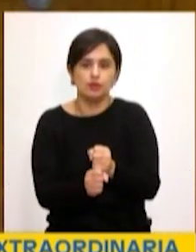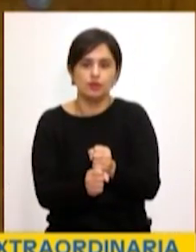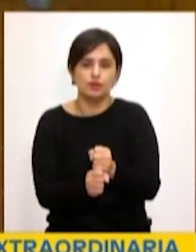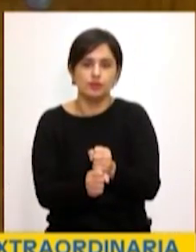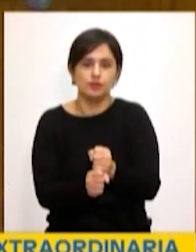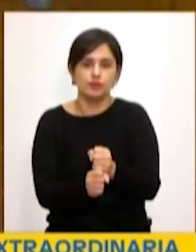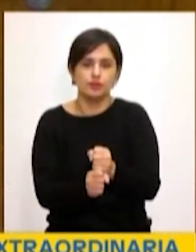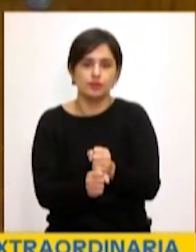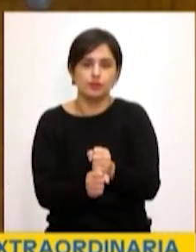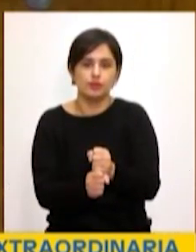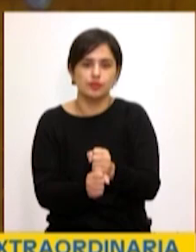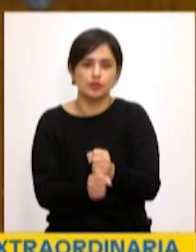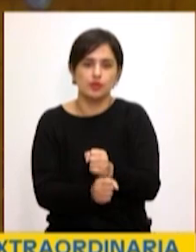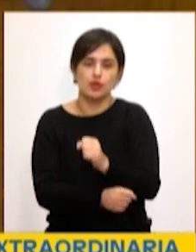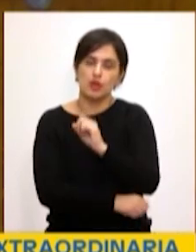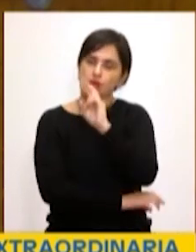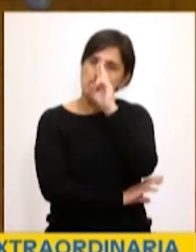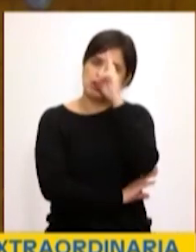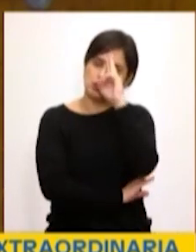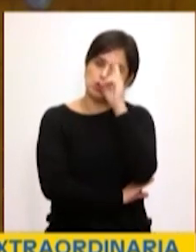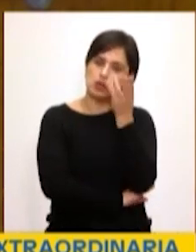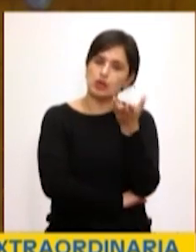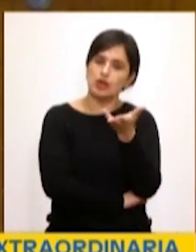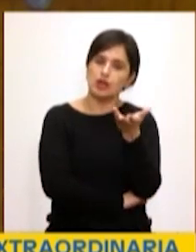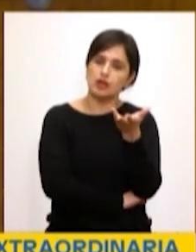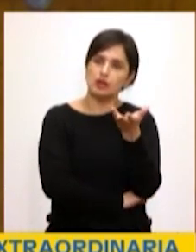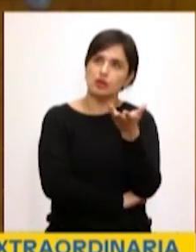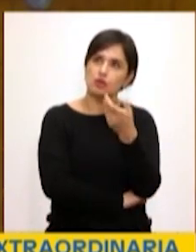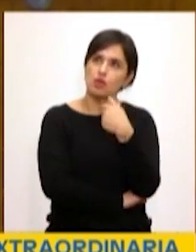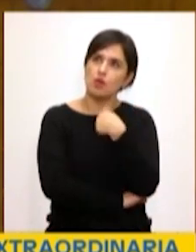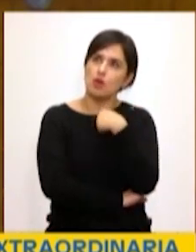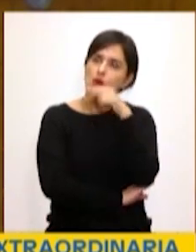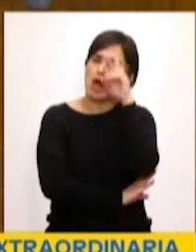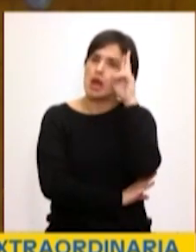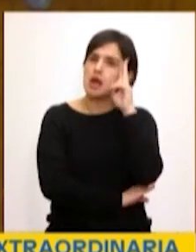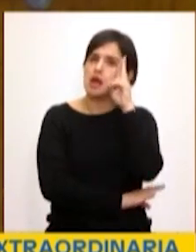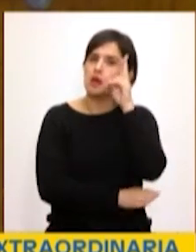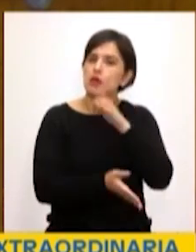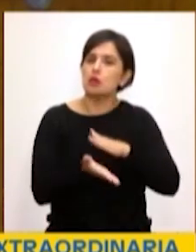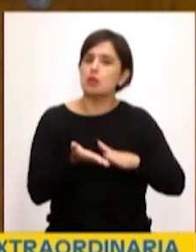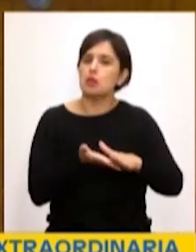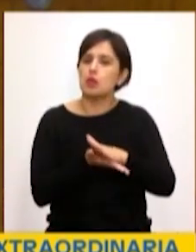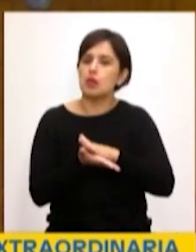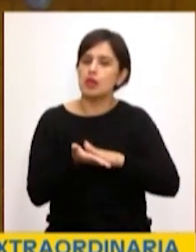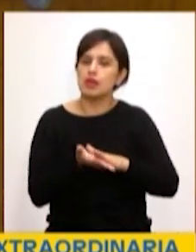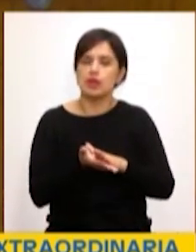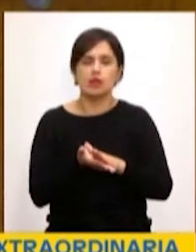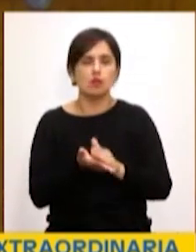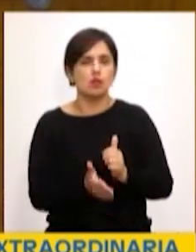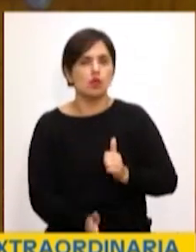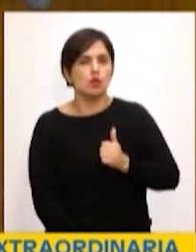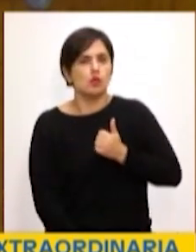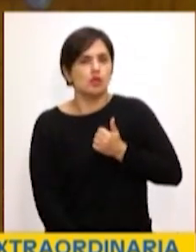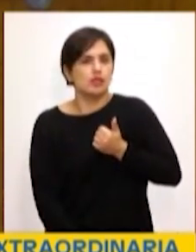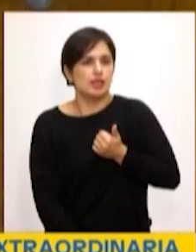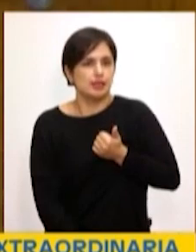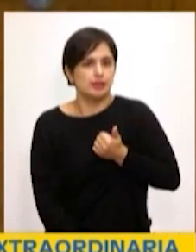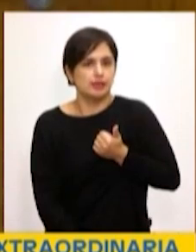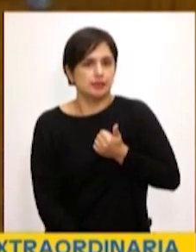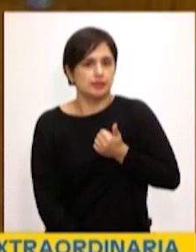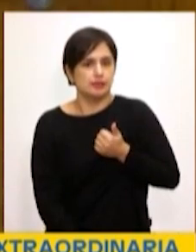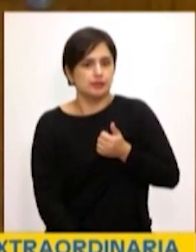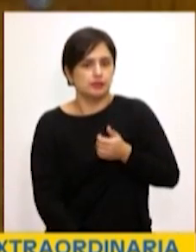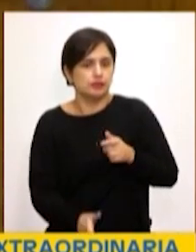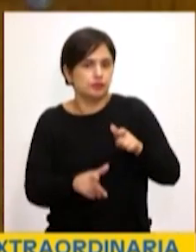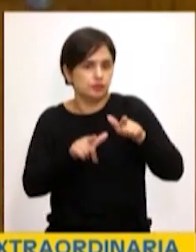años curiosamente uno se recuerda por ejemplo las acciones voluntaristas desde el inicio de la instalación